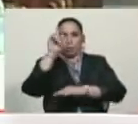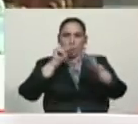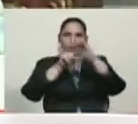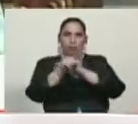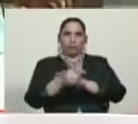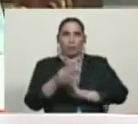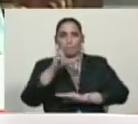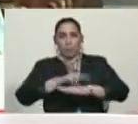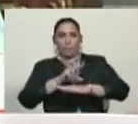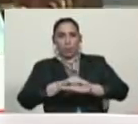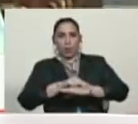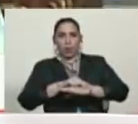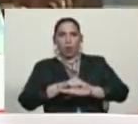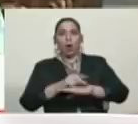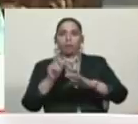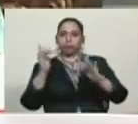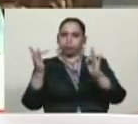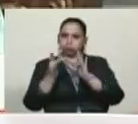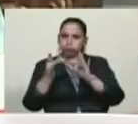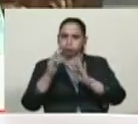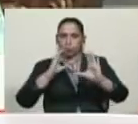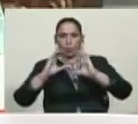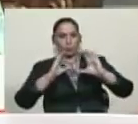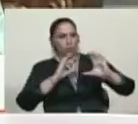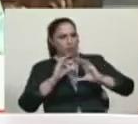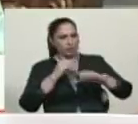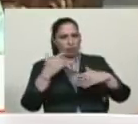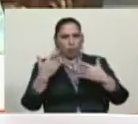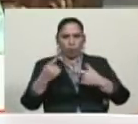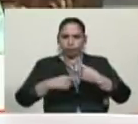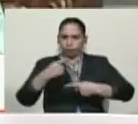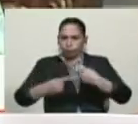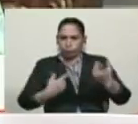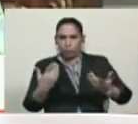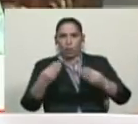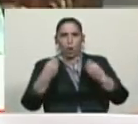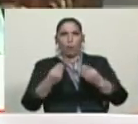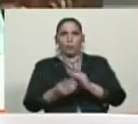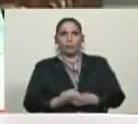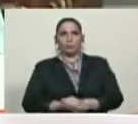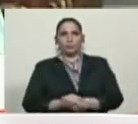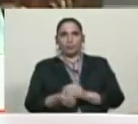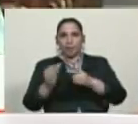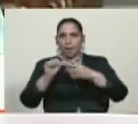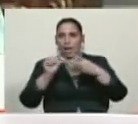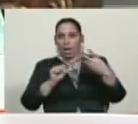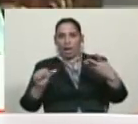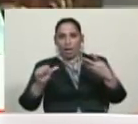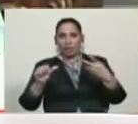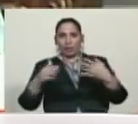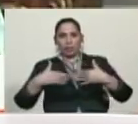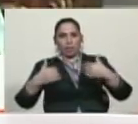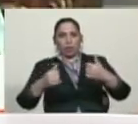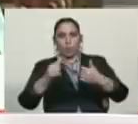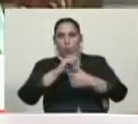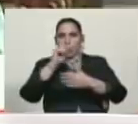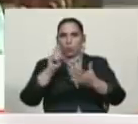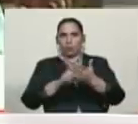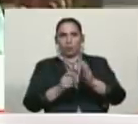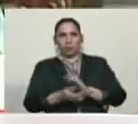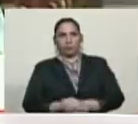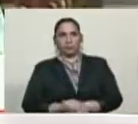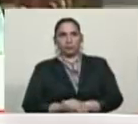y tener comunicación diaria es cómo están las cosas ahí en la área de salud integral la así que me toca a mí